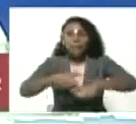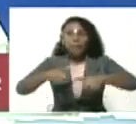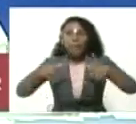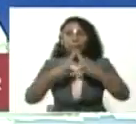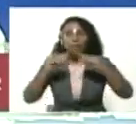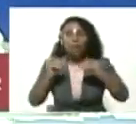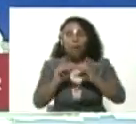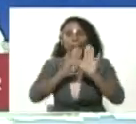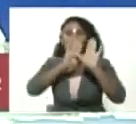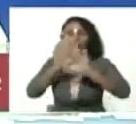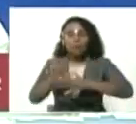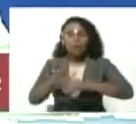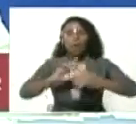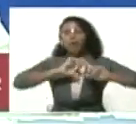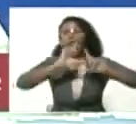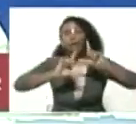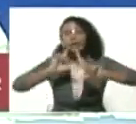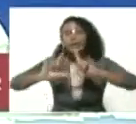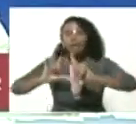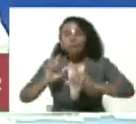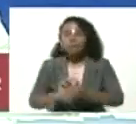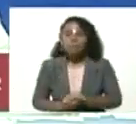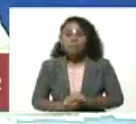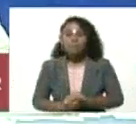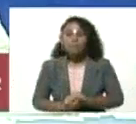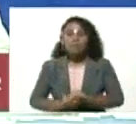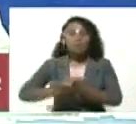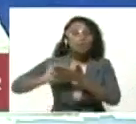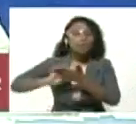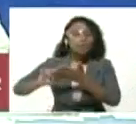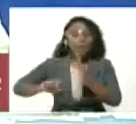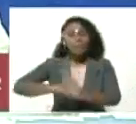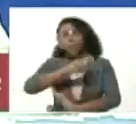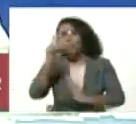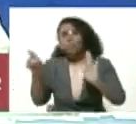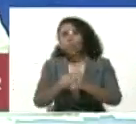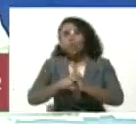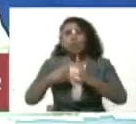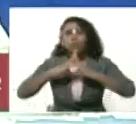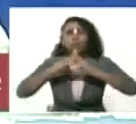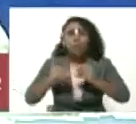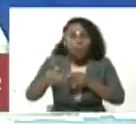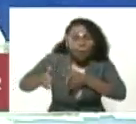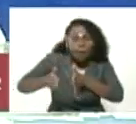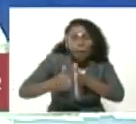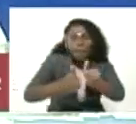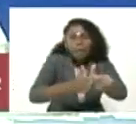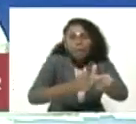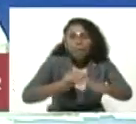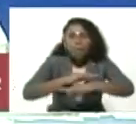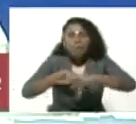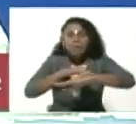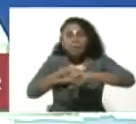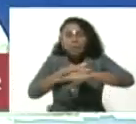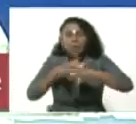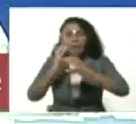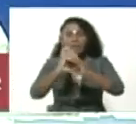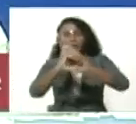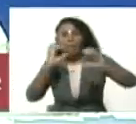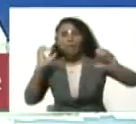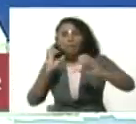apoyo logístico, recuperar plenamente toda la vialidad, ministro de